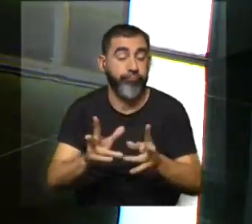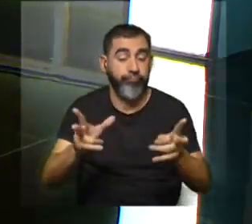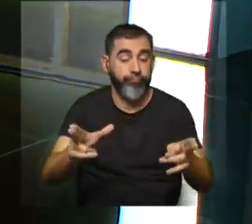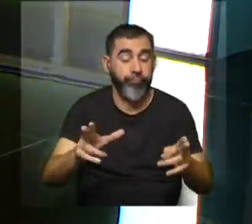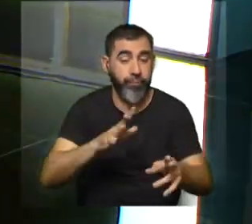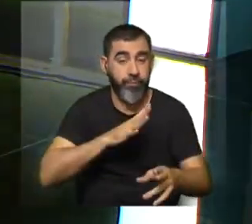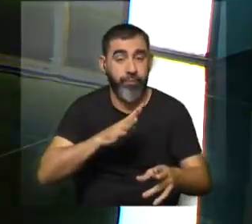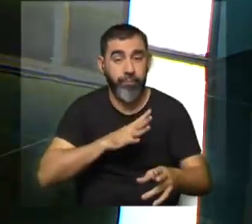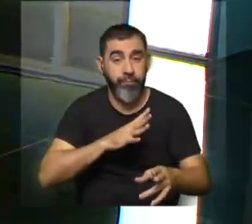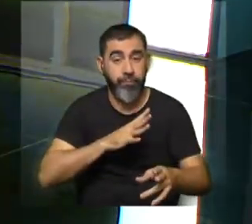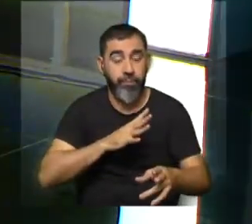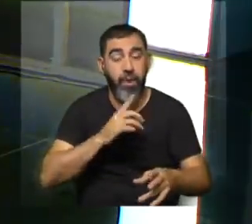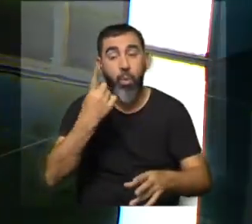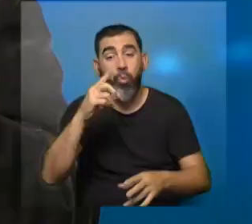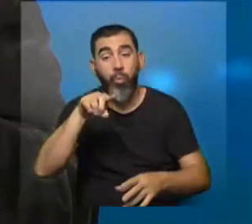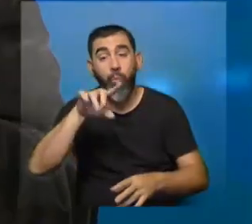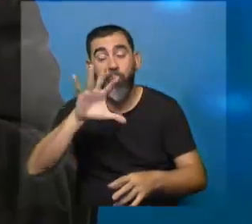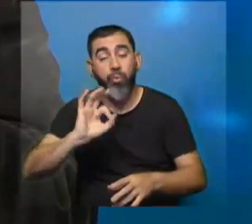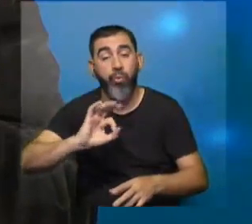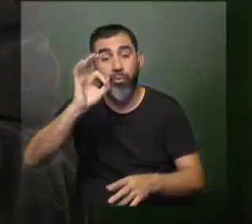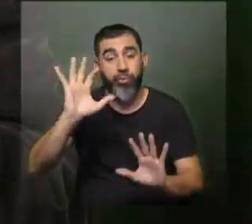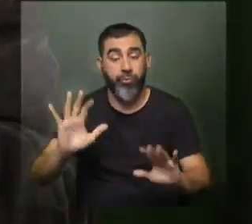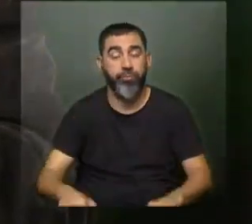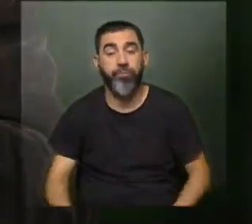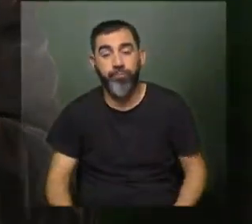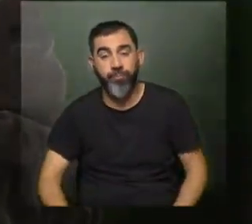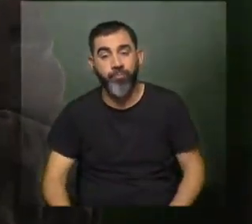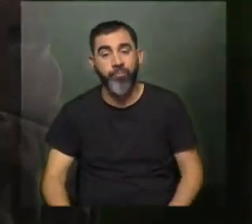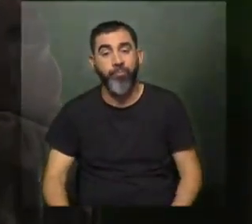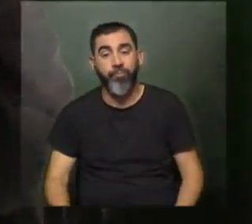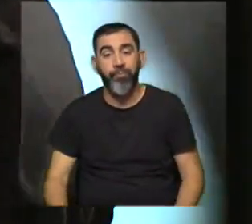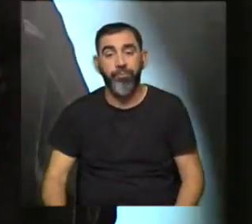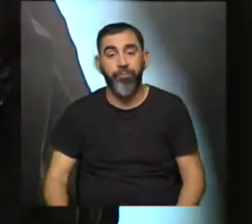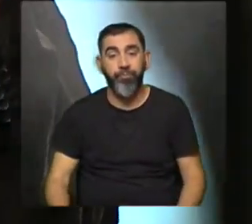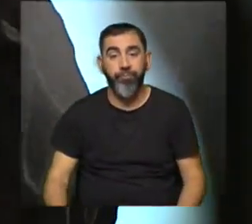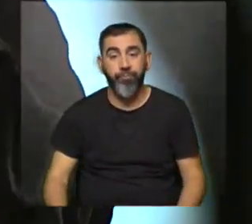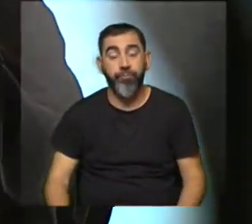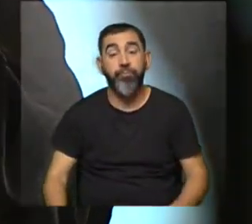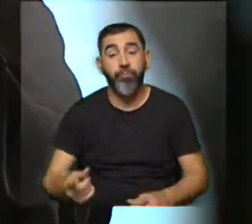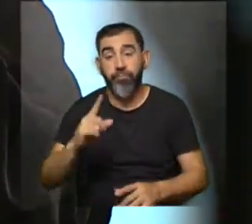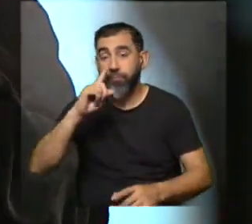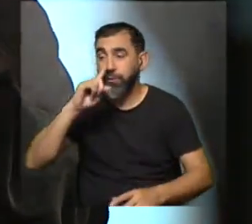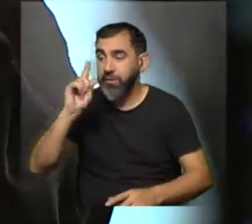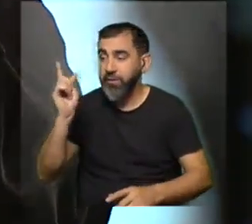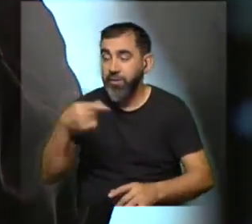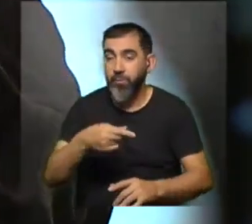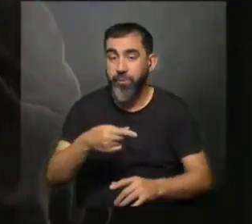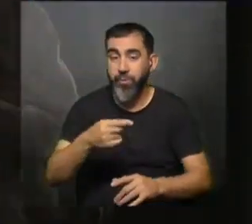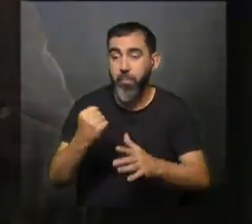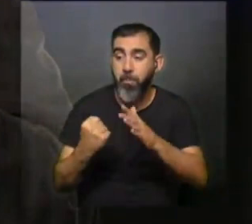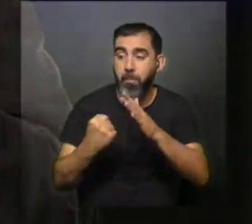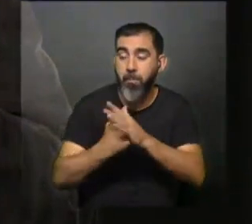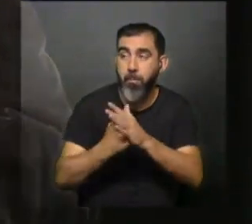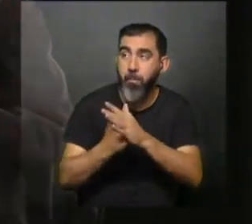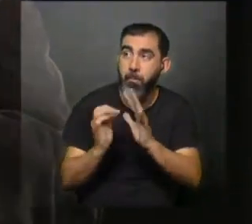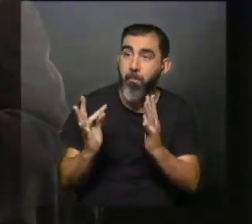tenemos para llegar a 1.5 grados a fin del siglo XXI. Entonces lo que tenemos que hacer es rápidamente llegar a un pico de